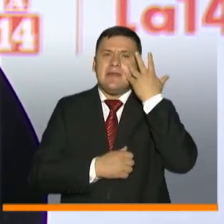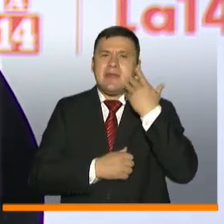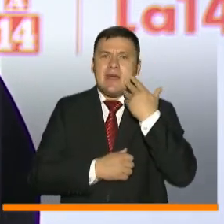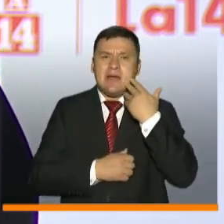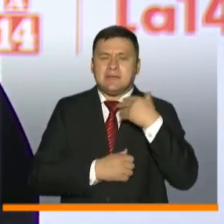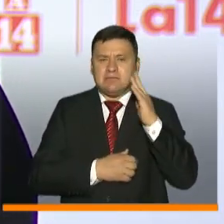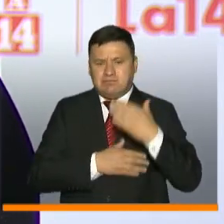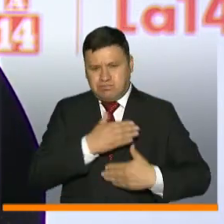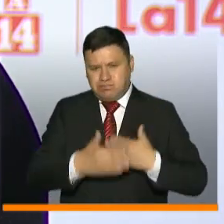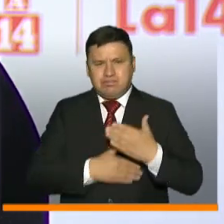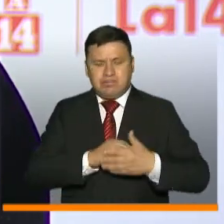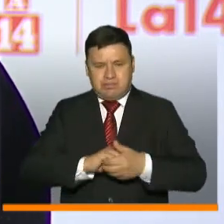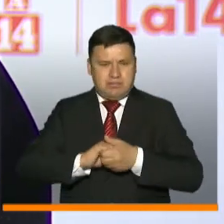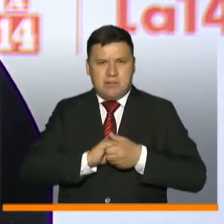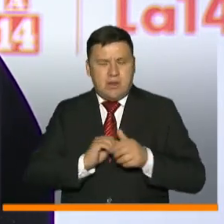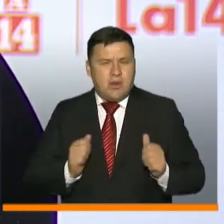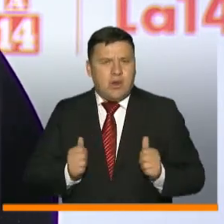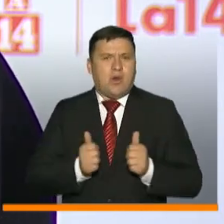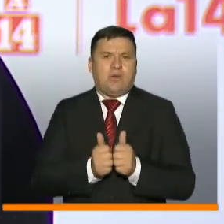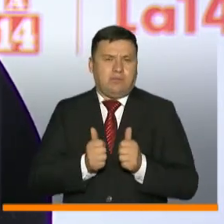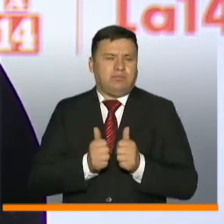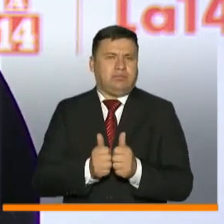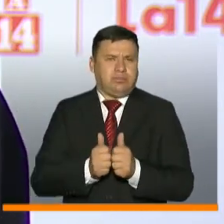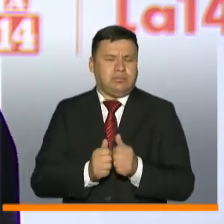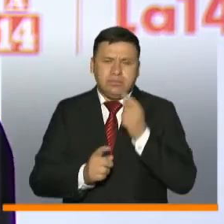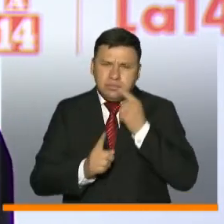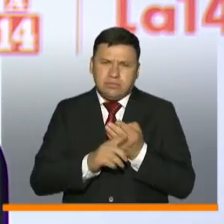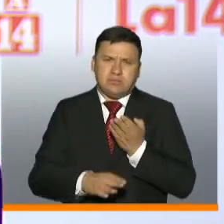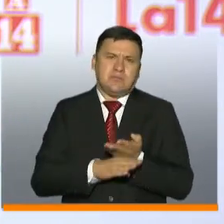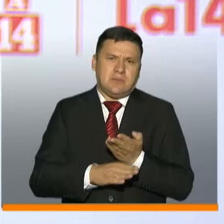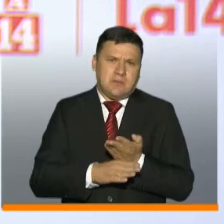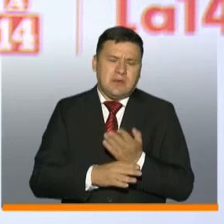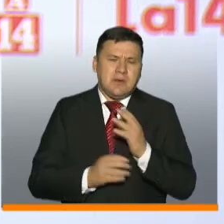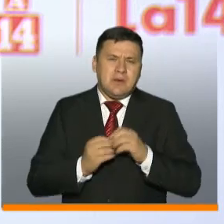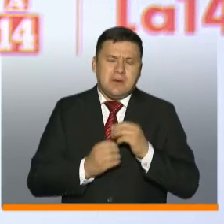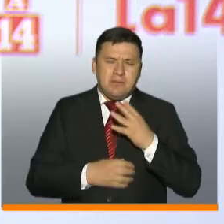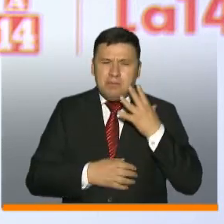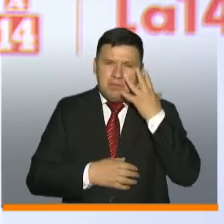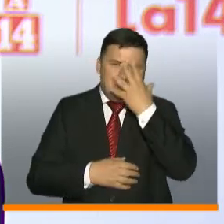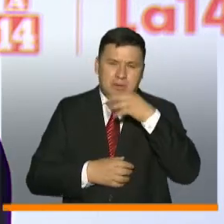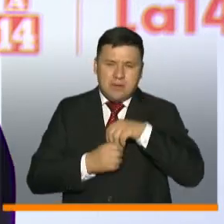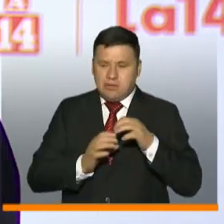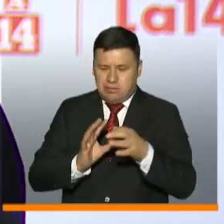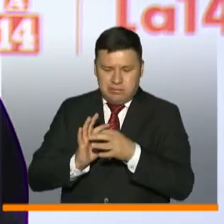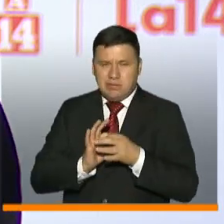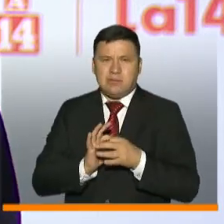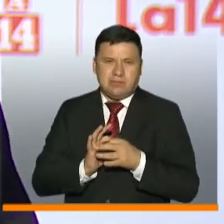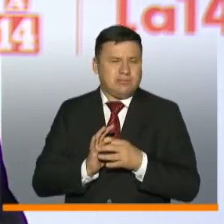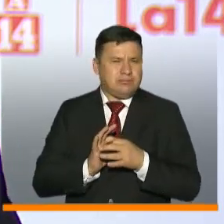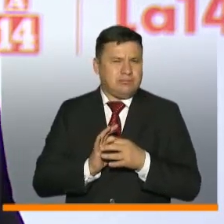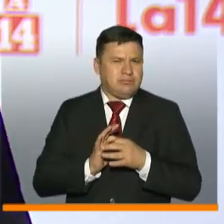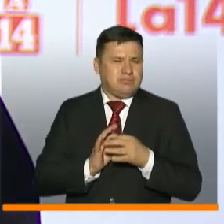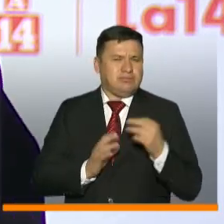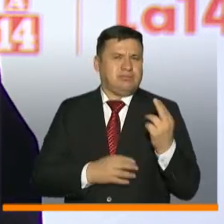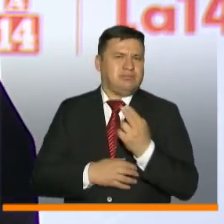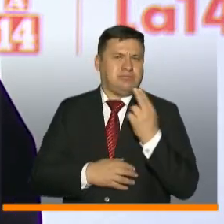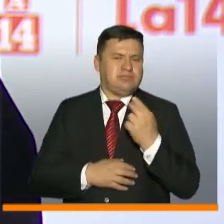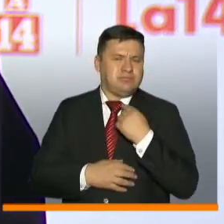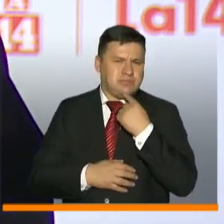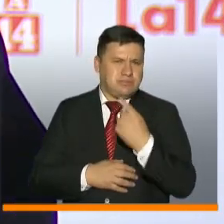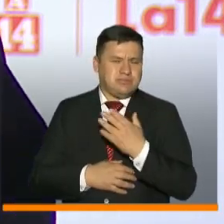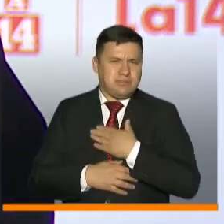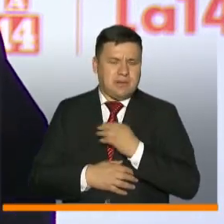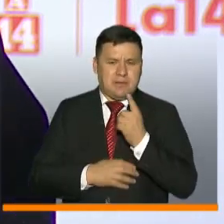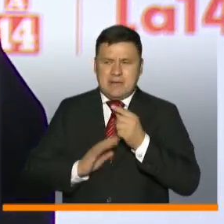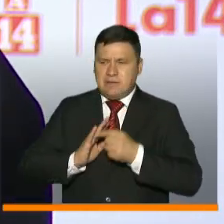proceso y seguimos de la mano acompañándonos en ese propósito maravilloso que nos unió, que tanto repite nuestra